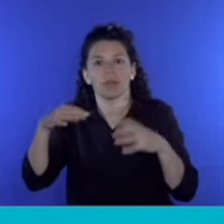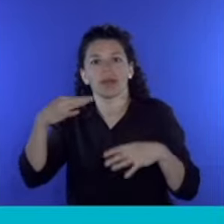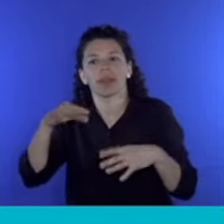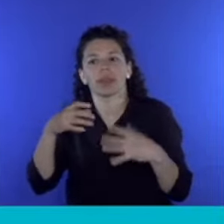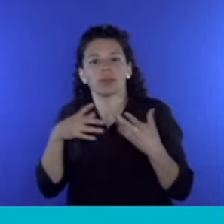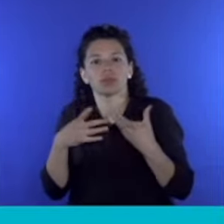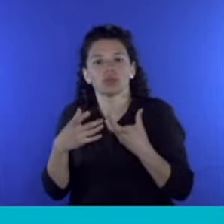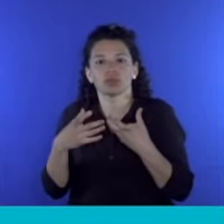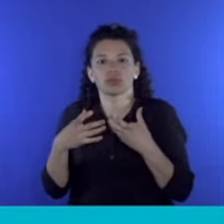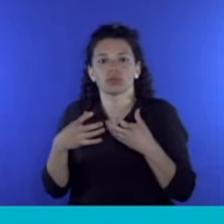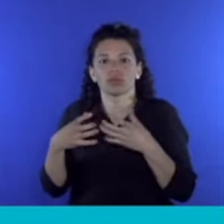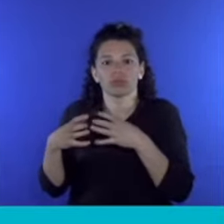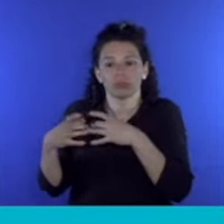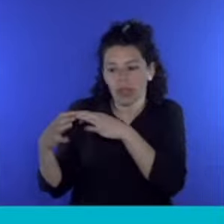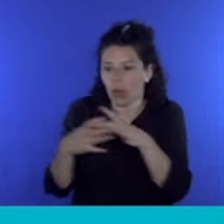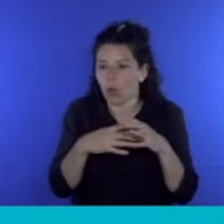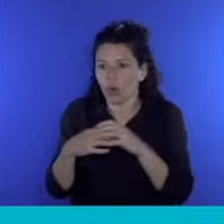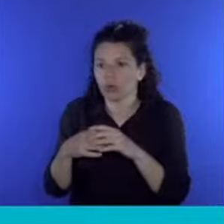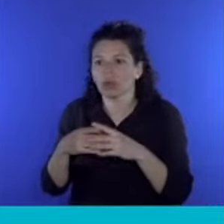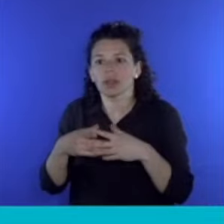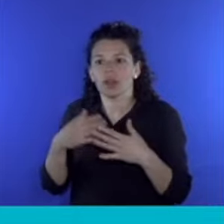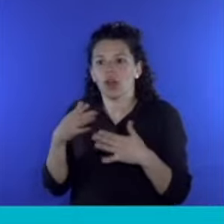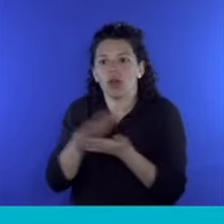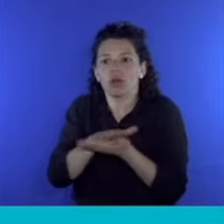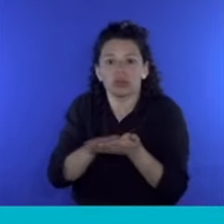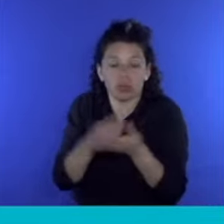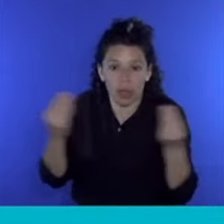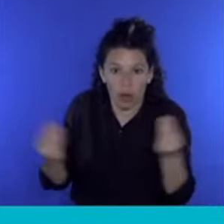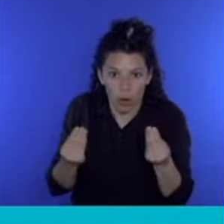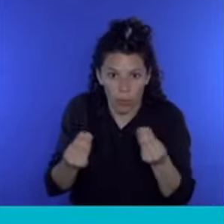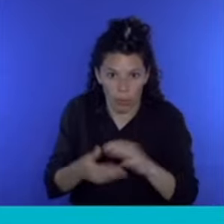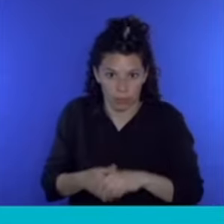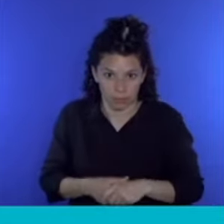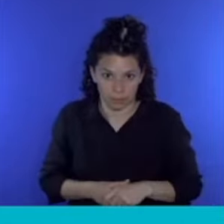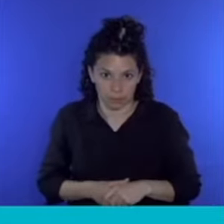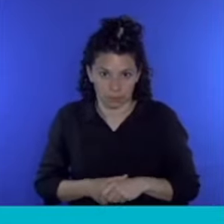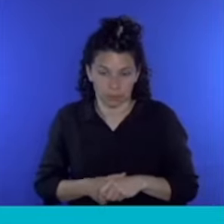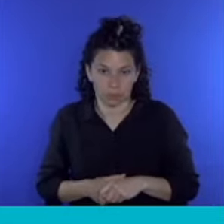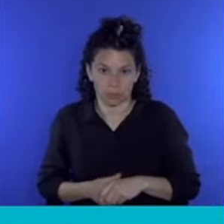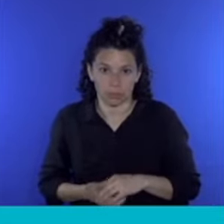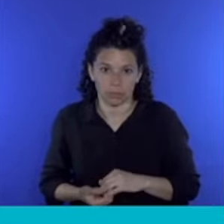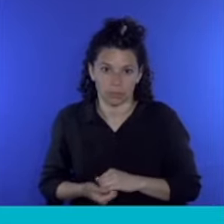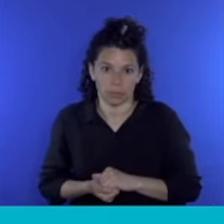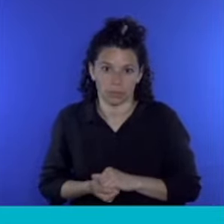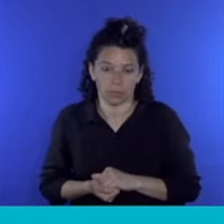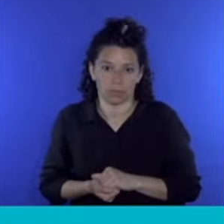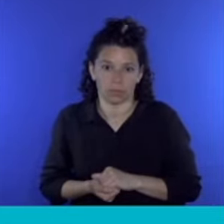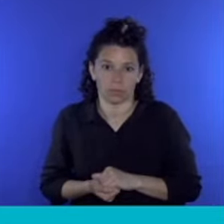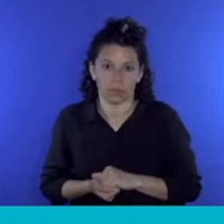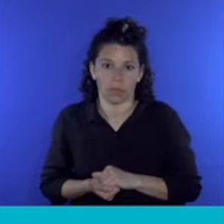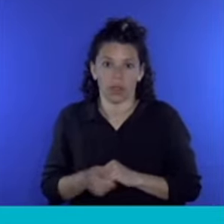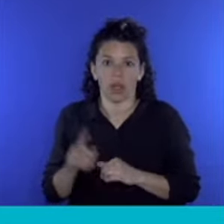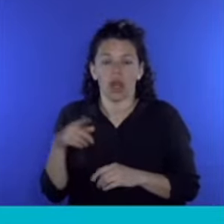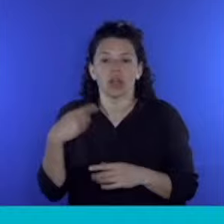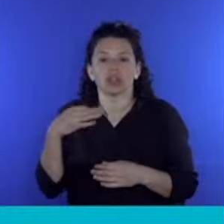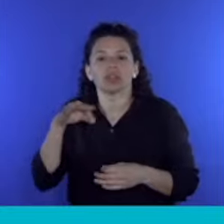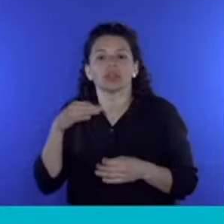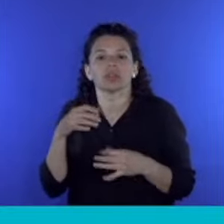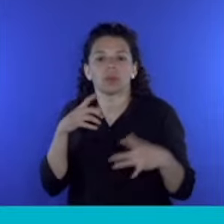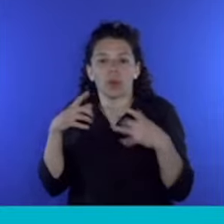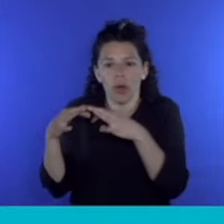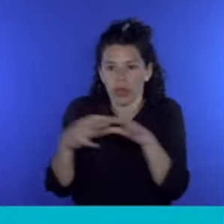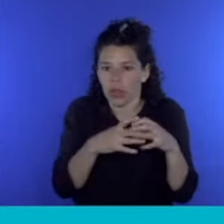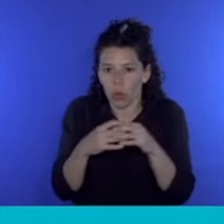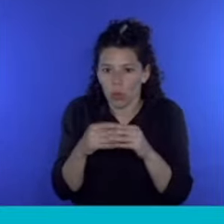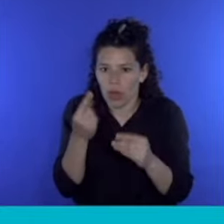es cierto que los 3 billones que ha quitado Milei son un golpe a la provincia, ¿cómo negarlo? Pero entonces nosotros tenemos que discutir dónde está